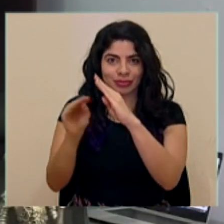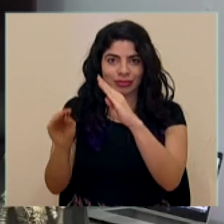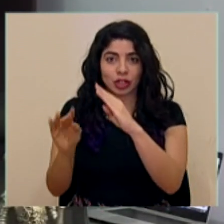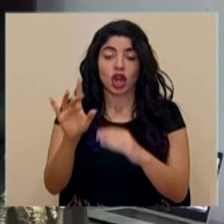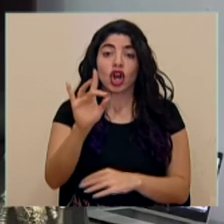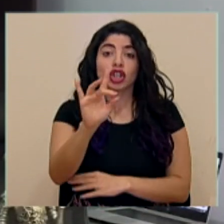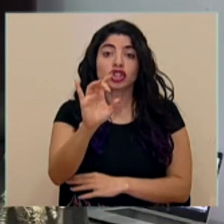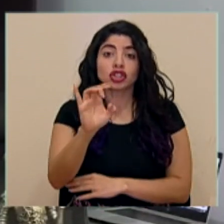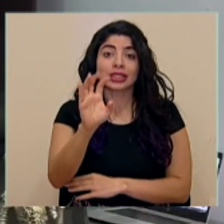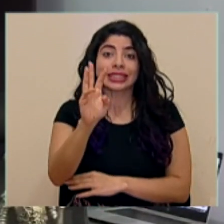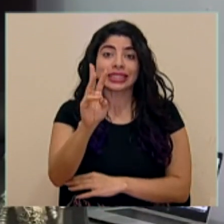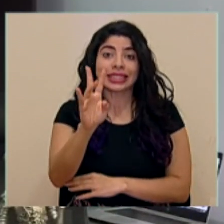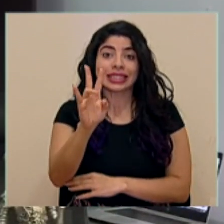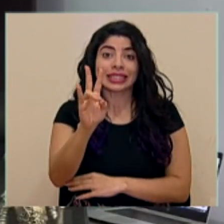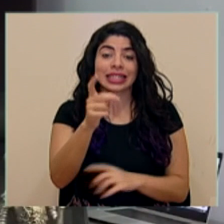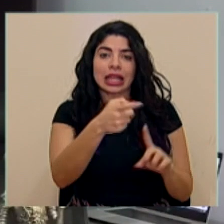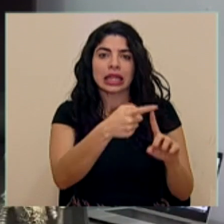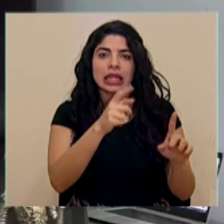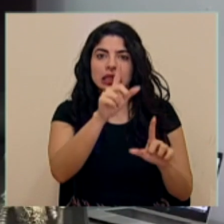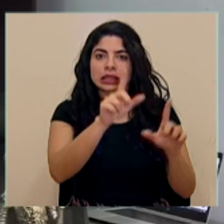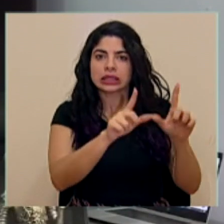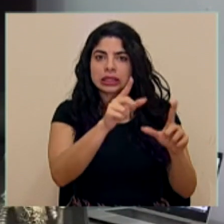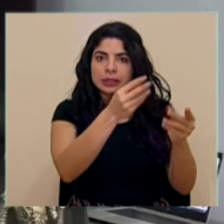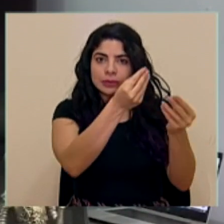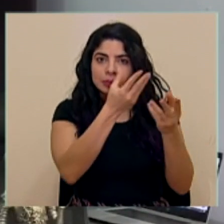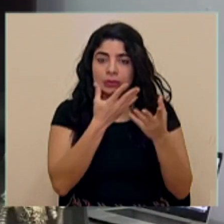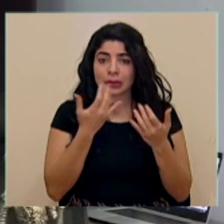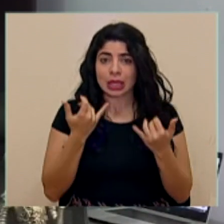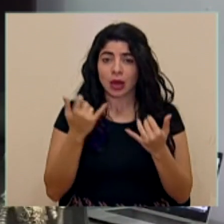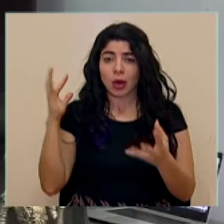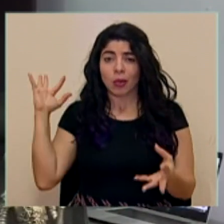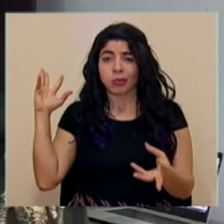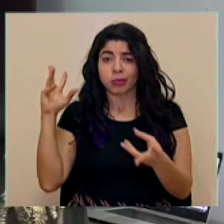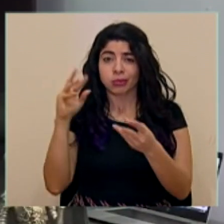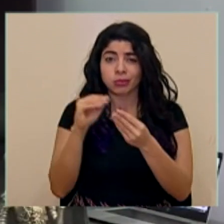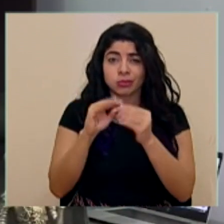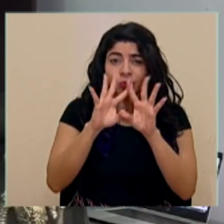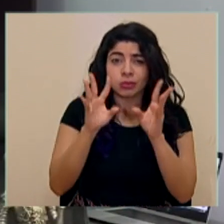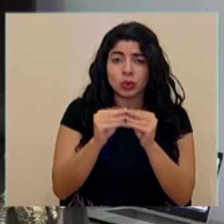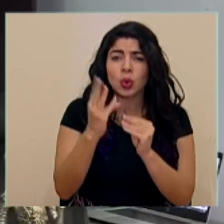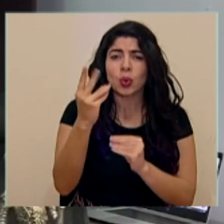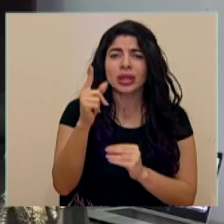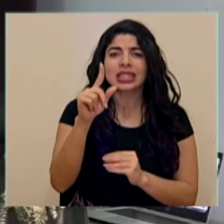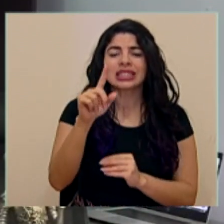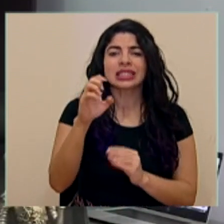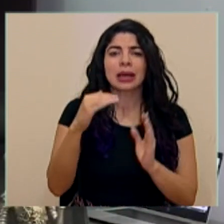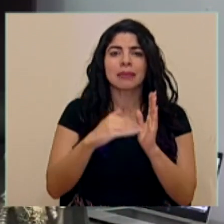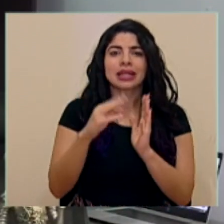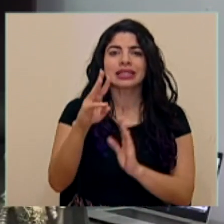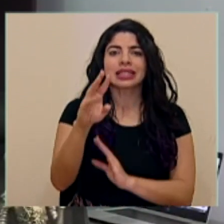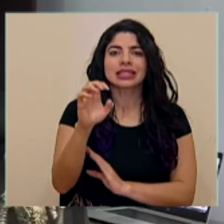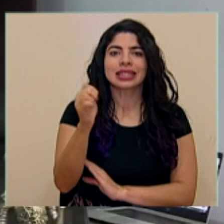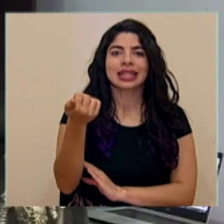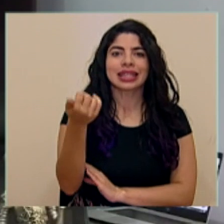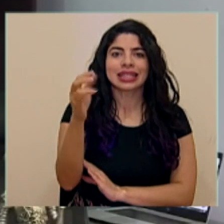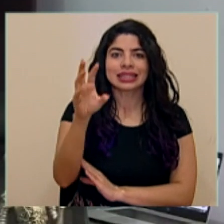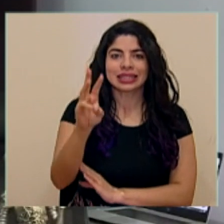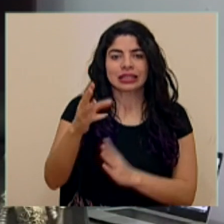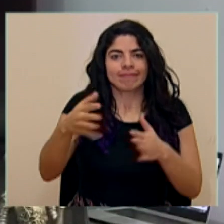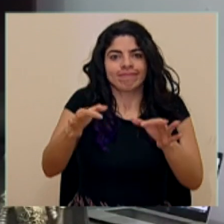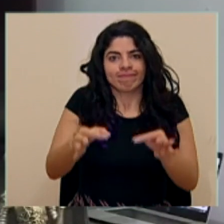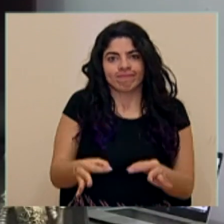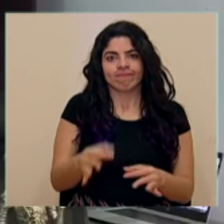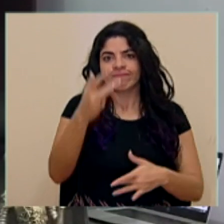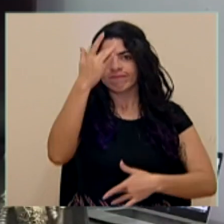y 867 por laboratorio, para un total acumulado de 100.616 casos confirmados